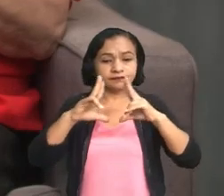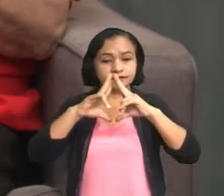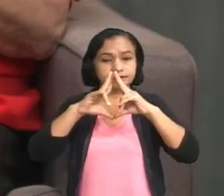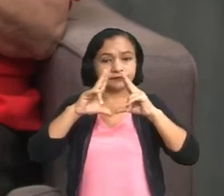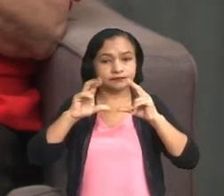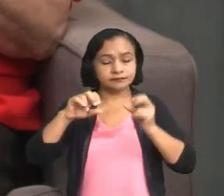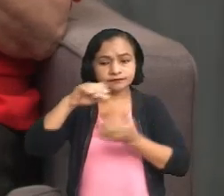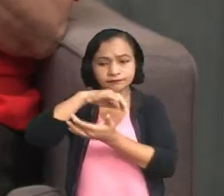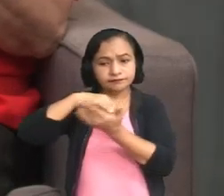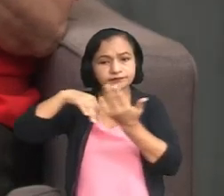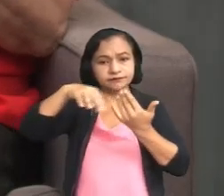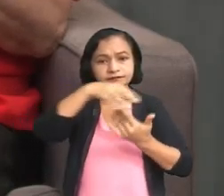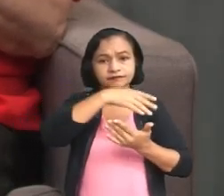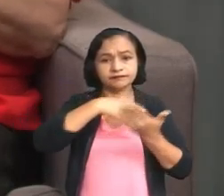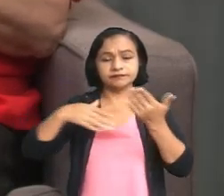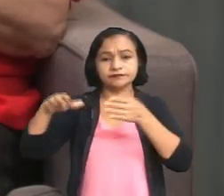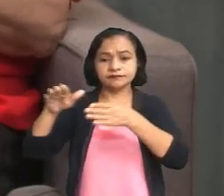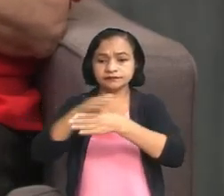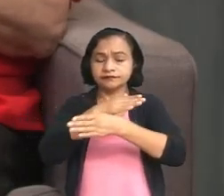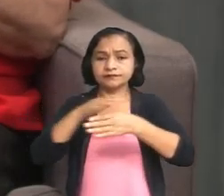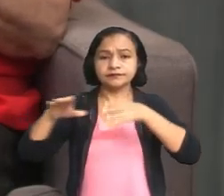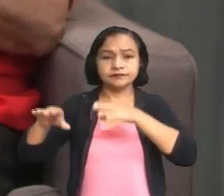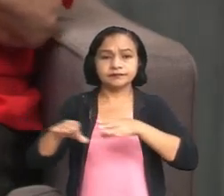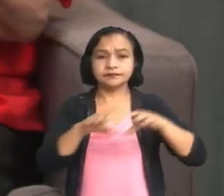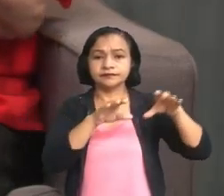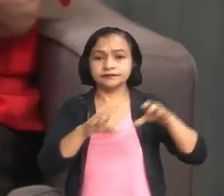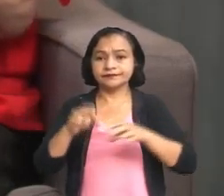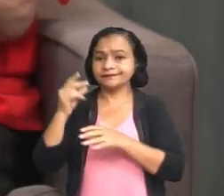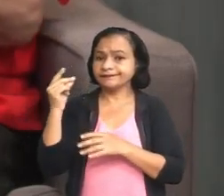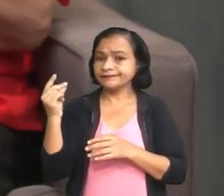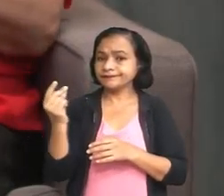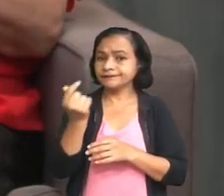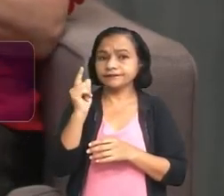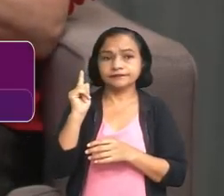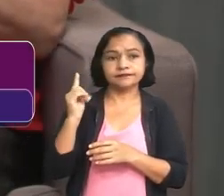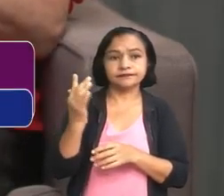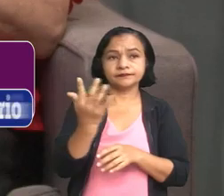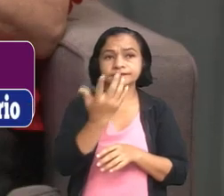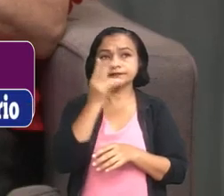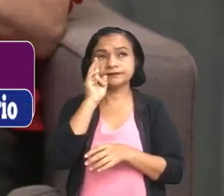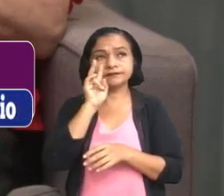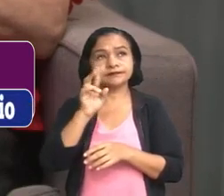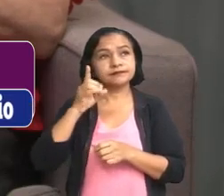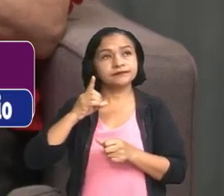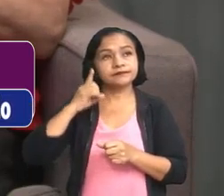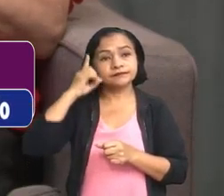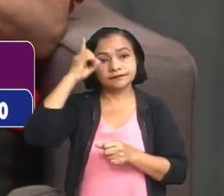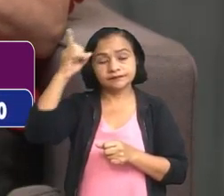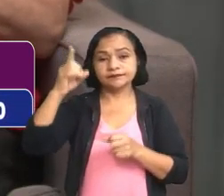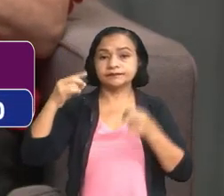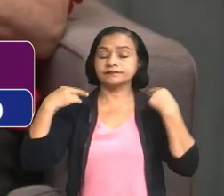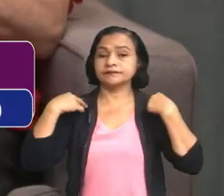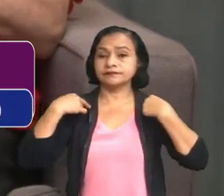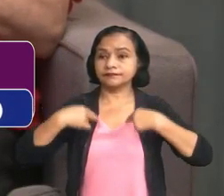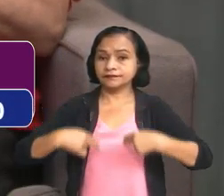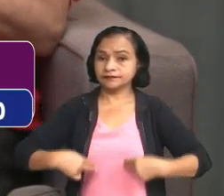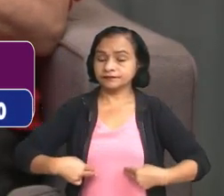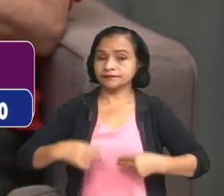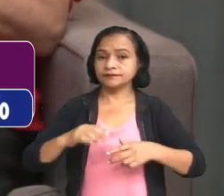una cantidad de acciones, ¿verdad?, inmediatas, que todas tienen que ver con el desarrollo humano. Comencemos, por